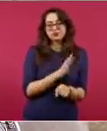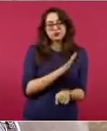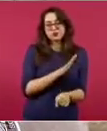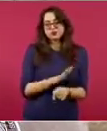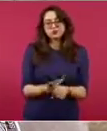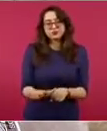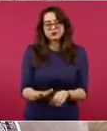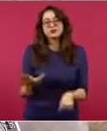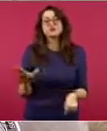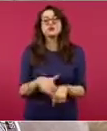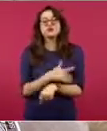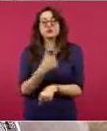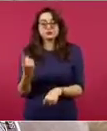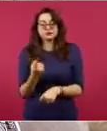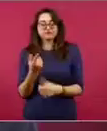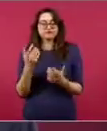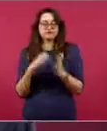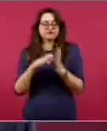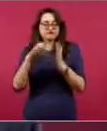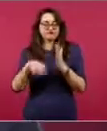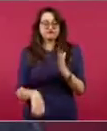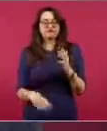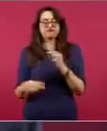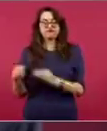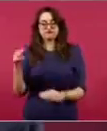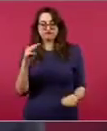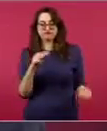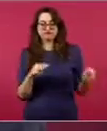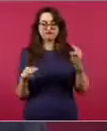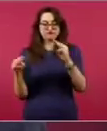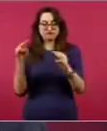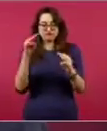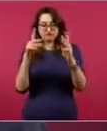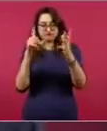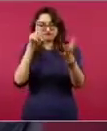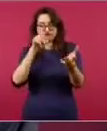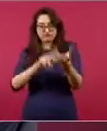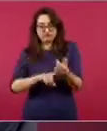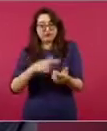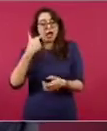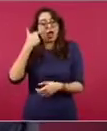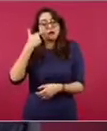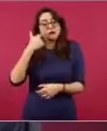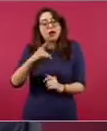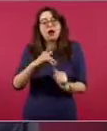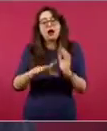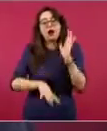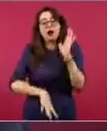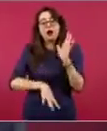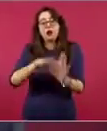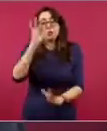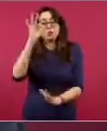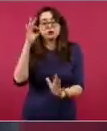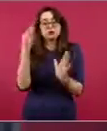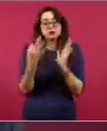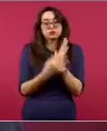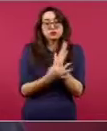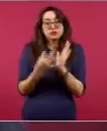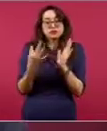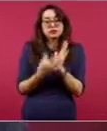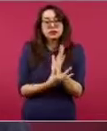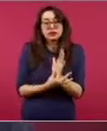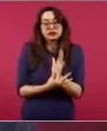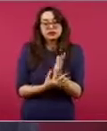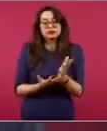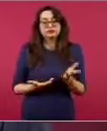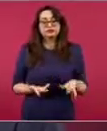pretende explorar algún territorio para ver si encuentra algún metal, pues no puede, porque no sabe que